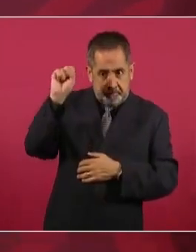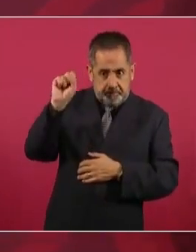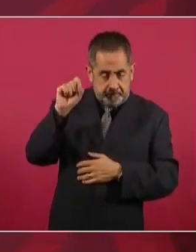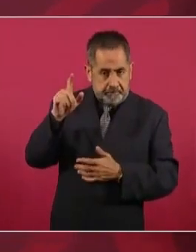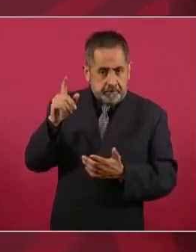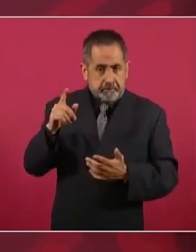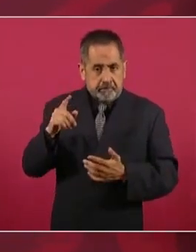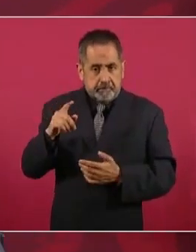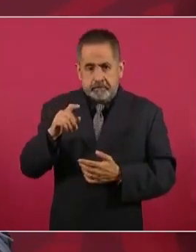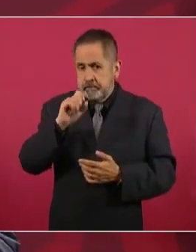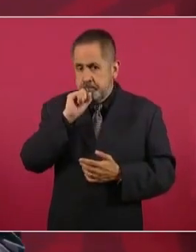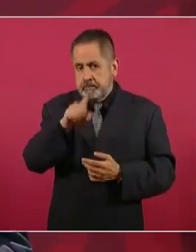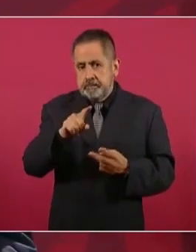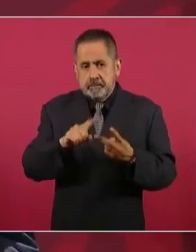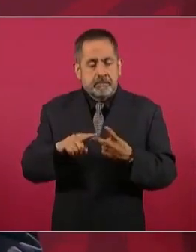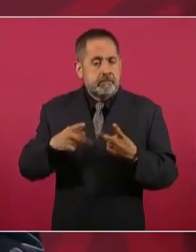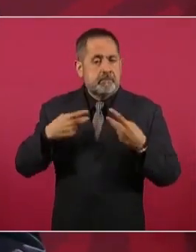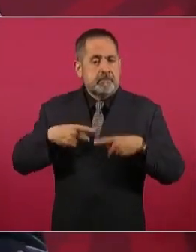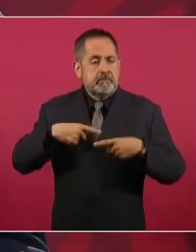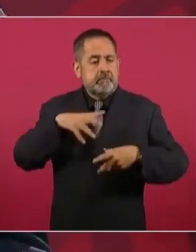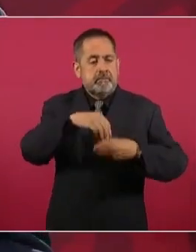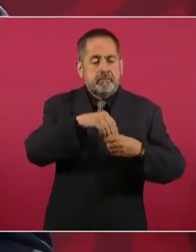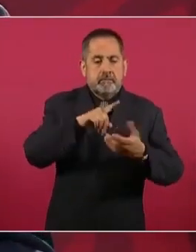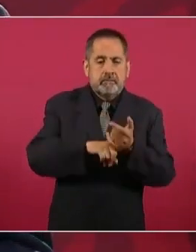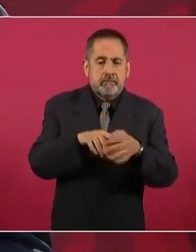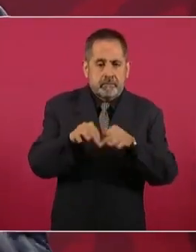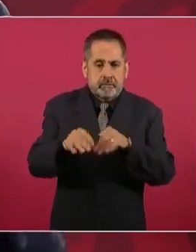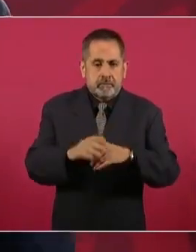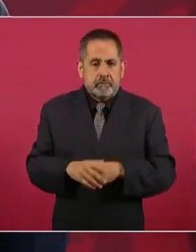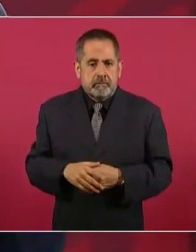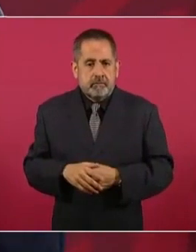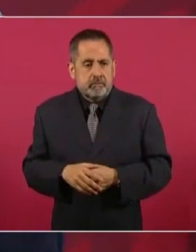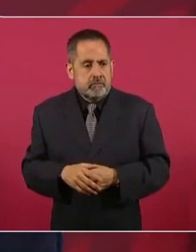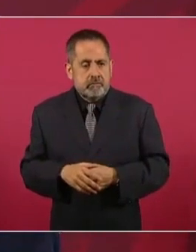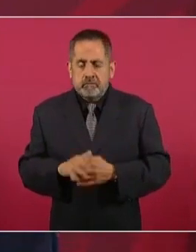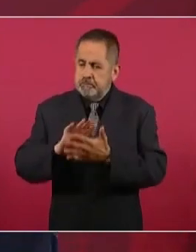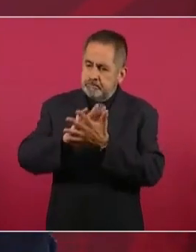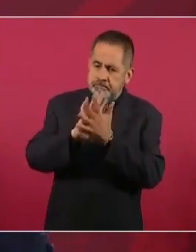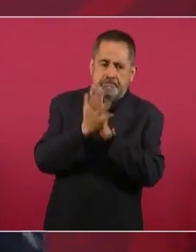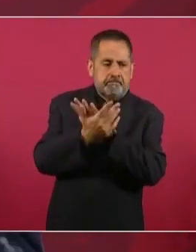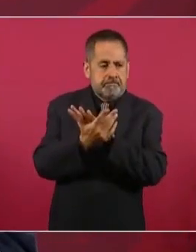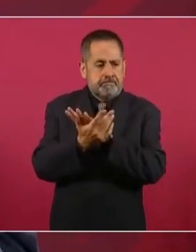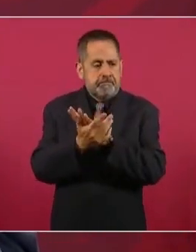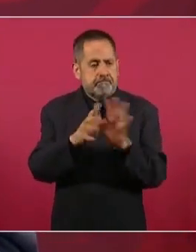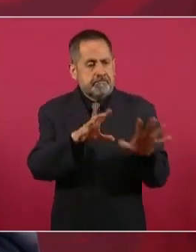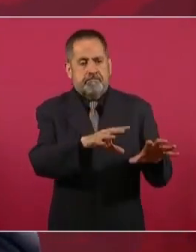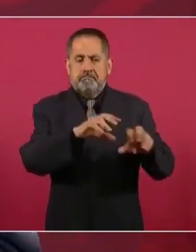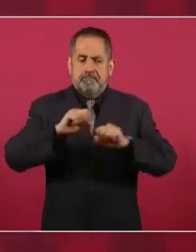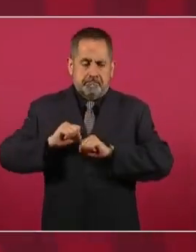y el propio personal de salud aceptara la federalización,